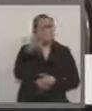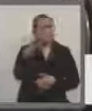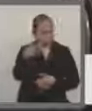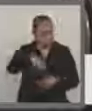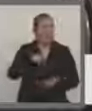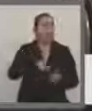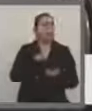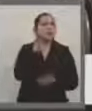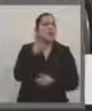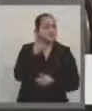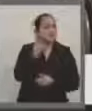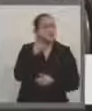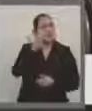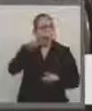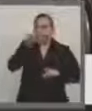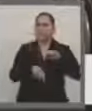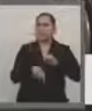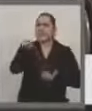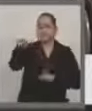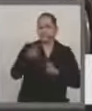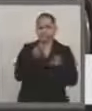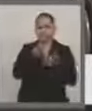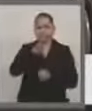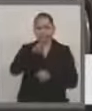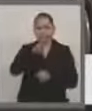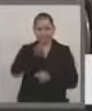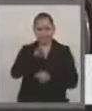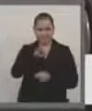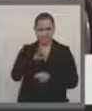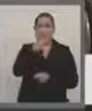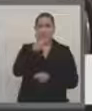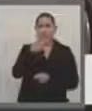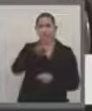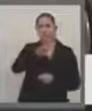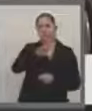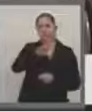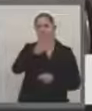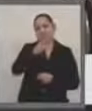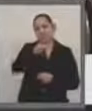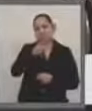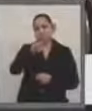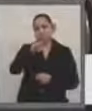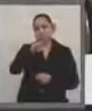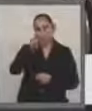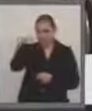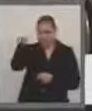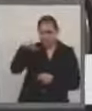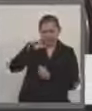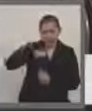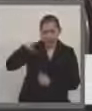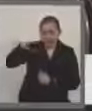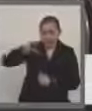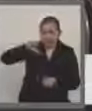destitución del director general de Bansefi, Virgilio Andrade, ya que es el principal responsable de este grave hecho que